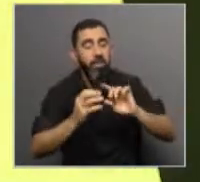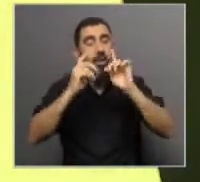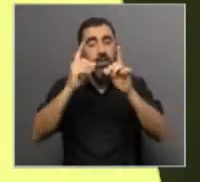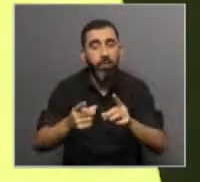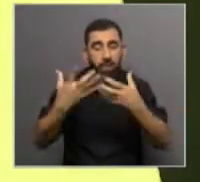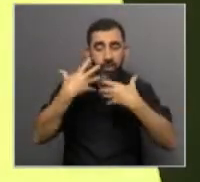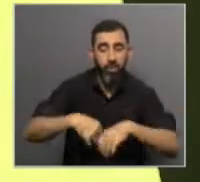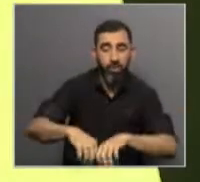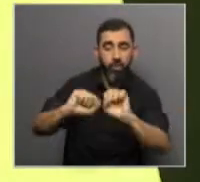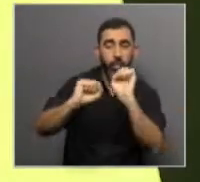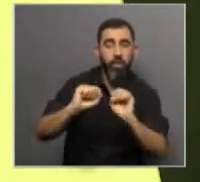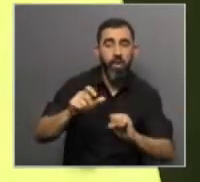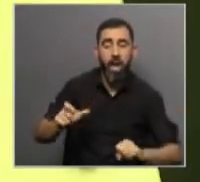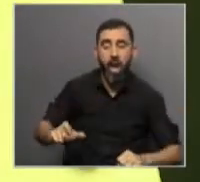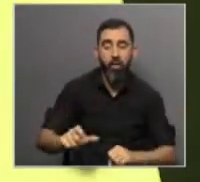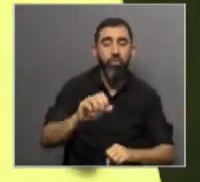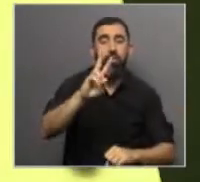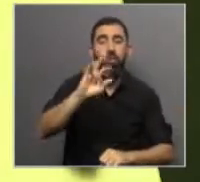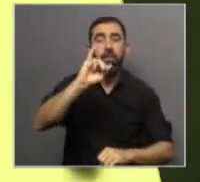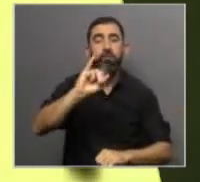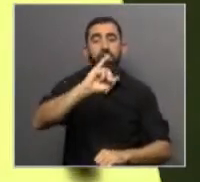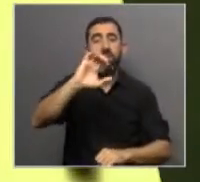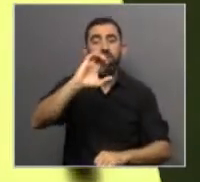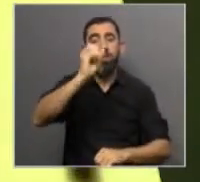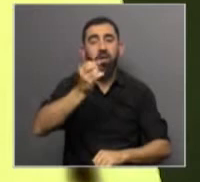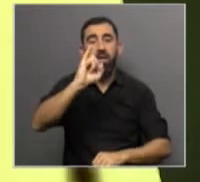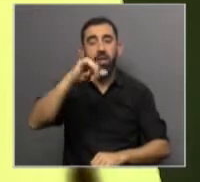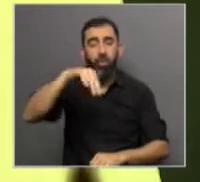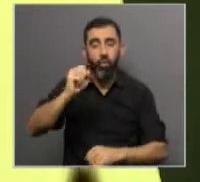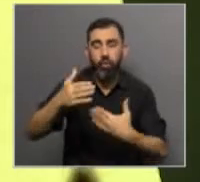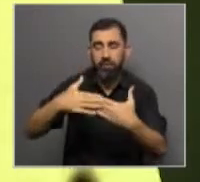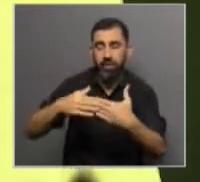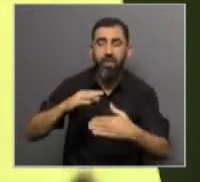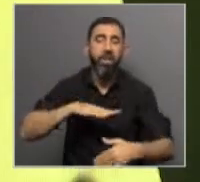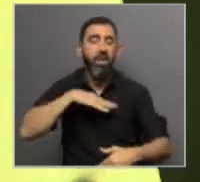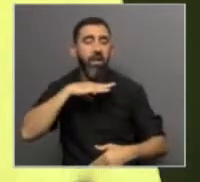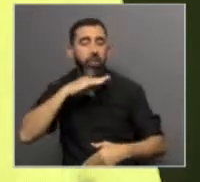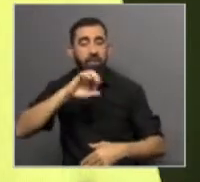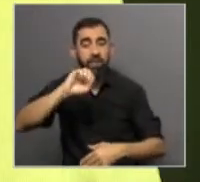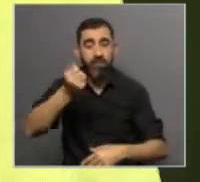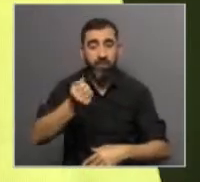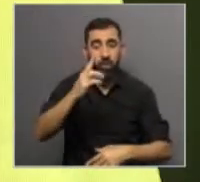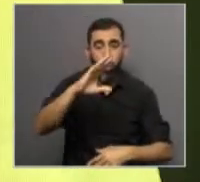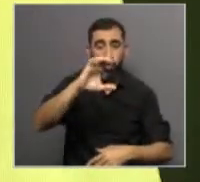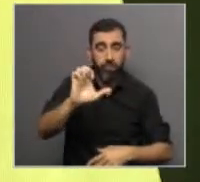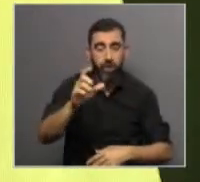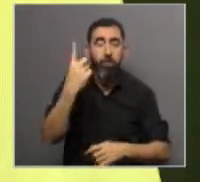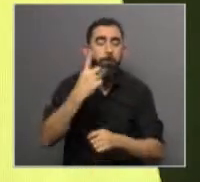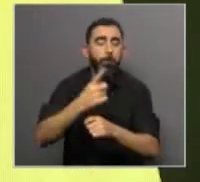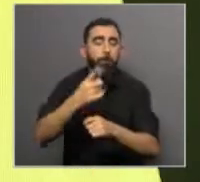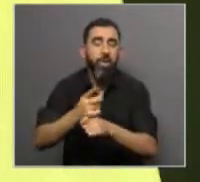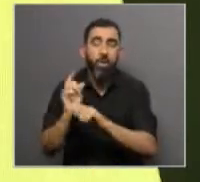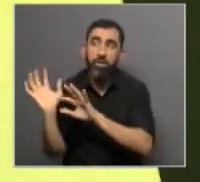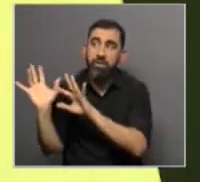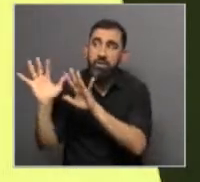los hallazgos del arroyo del Vizcaíno, muy cerca de Sauce, en Canelones. Pero comencemos por la llegada. Y para eso